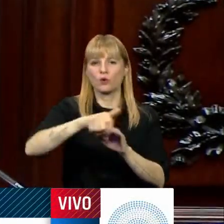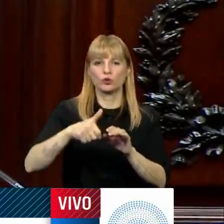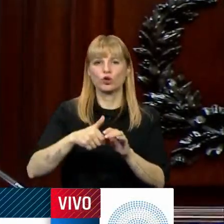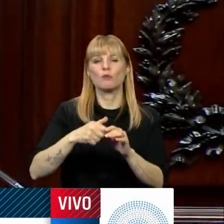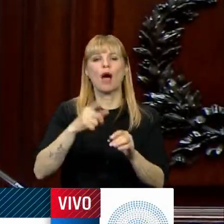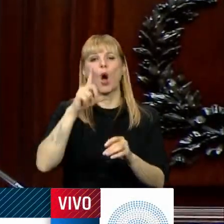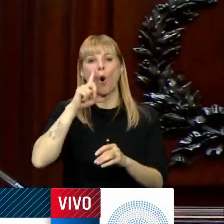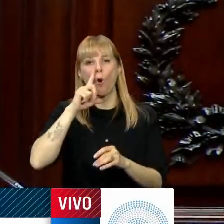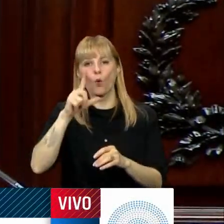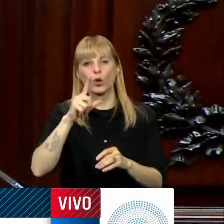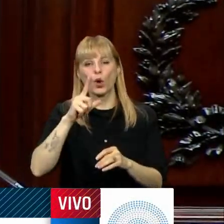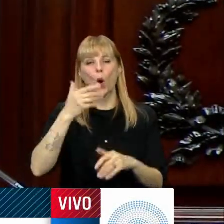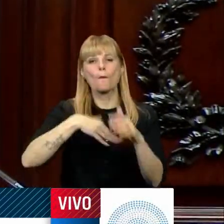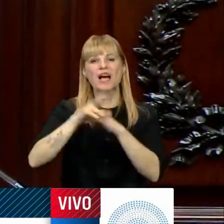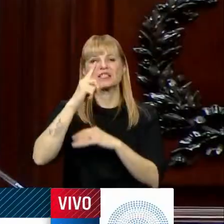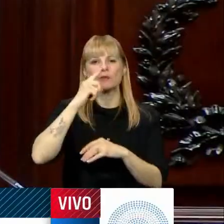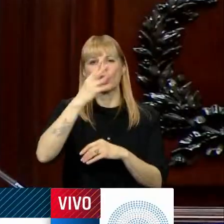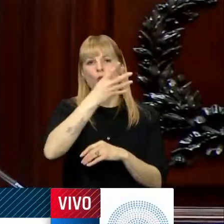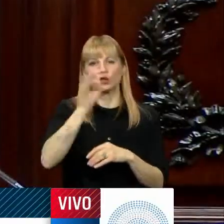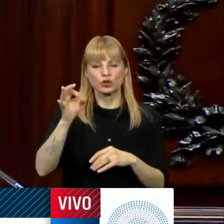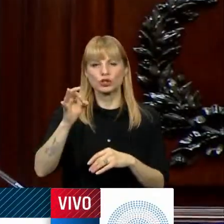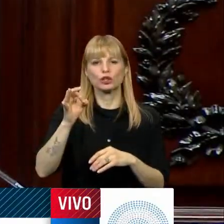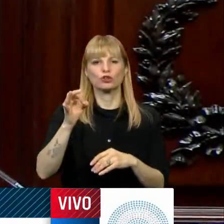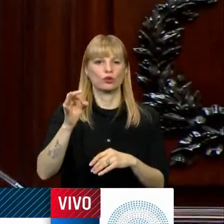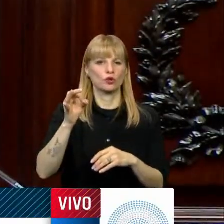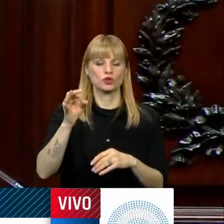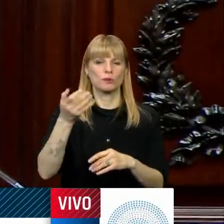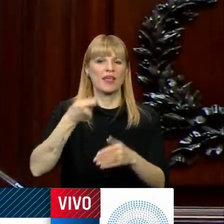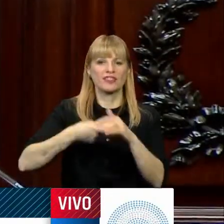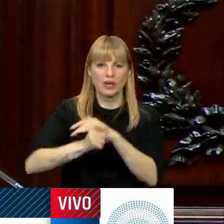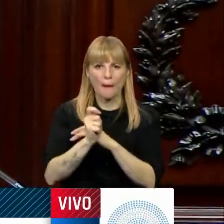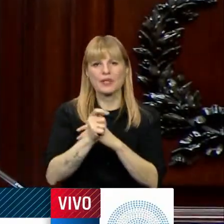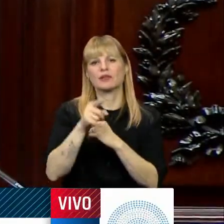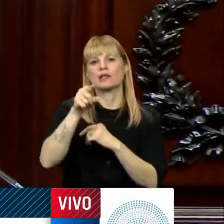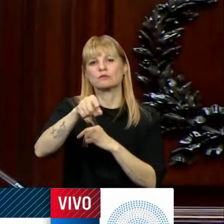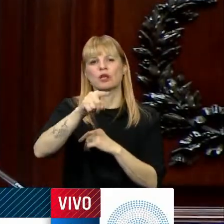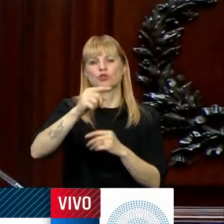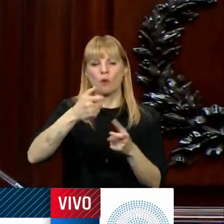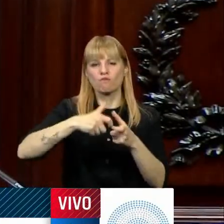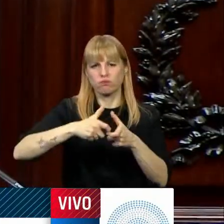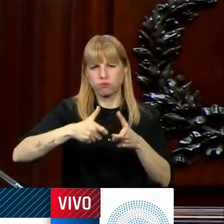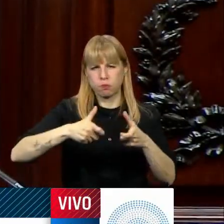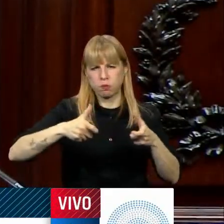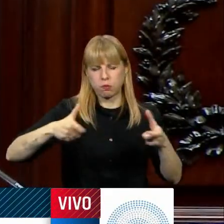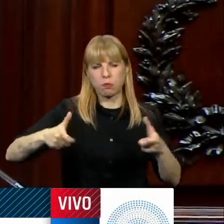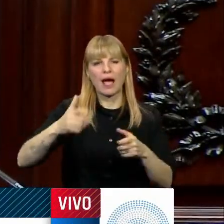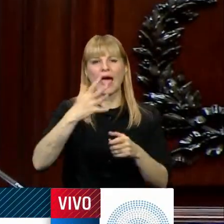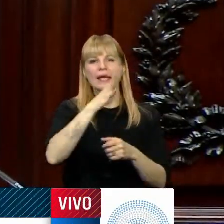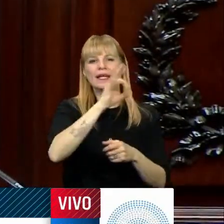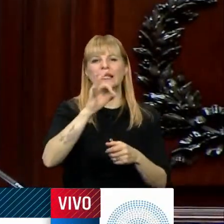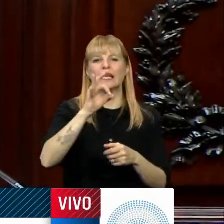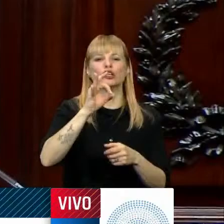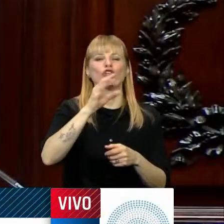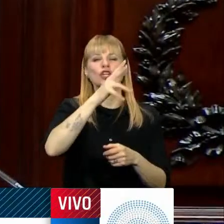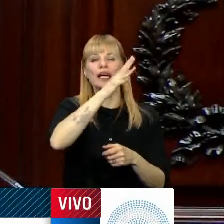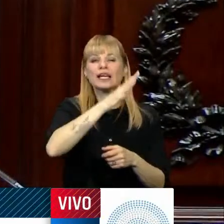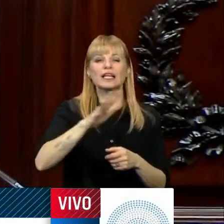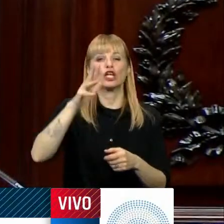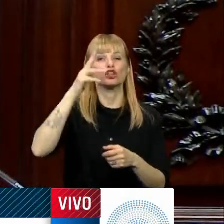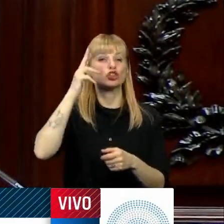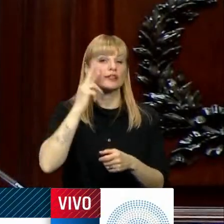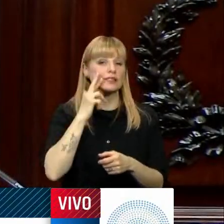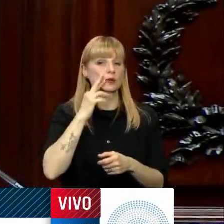de 1.400 operaciones, lo que representa un aumento del